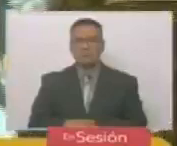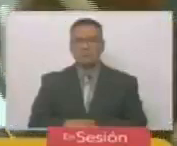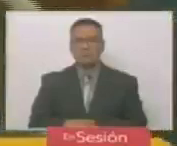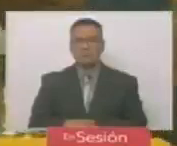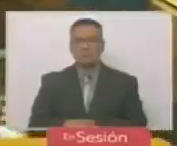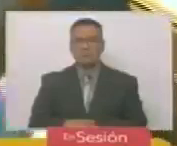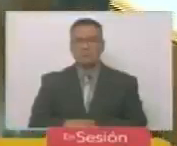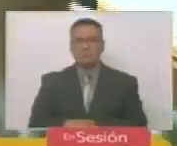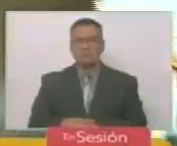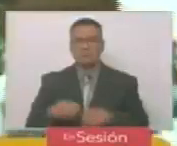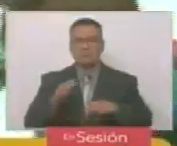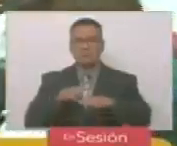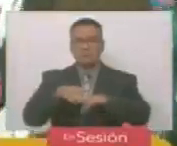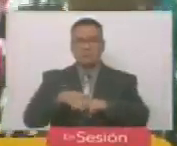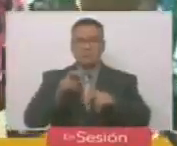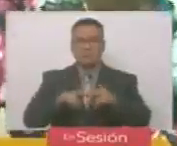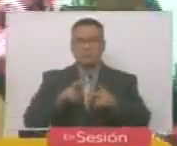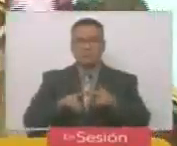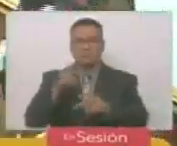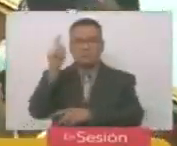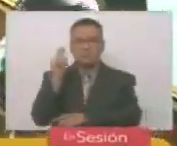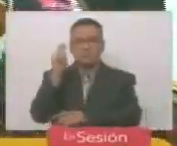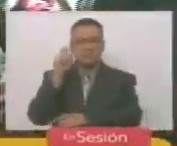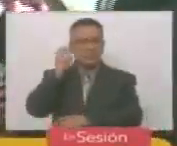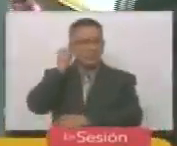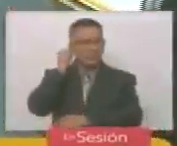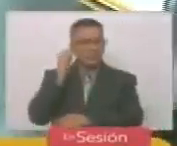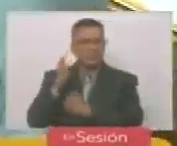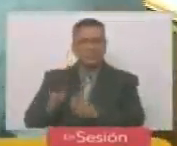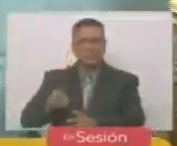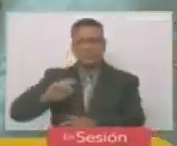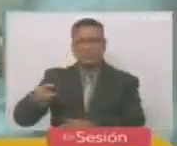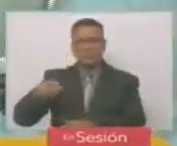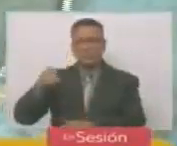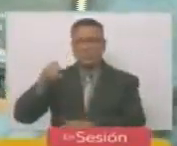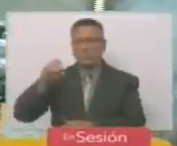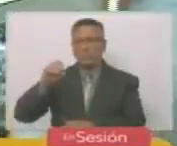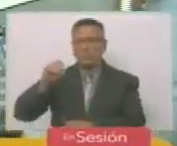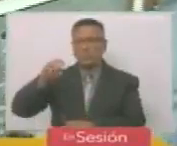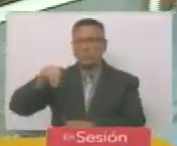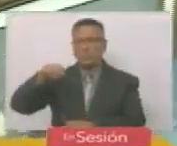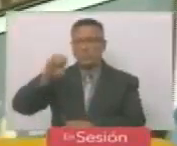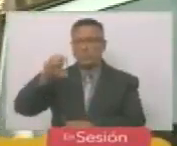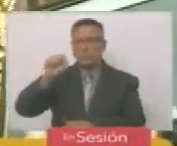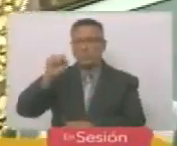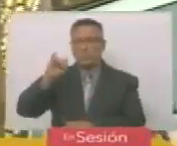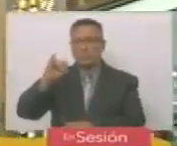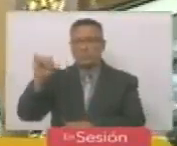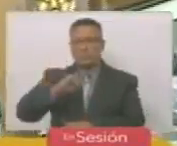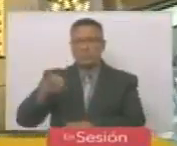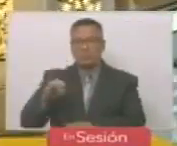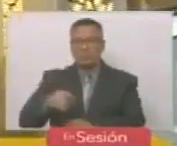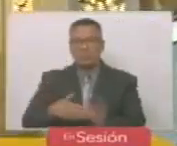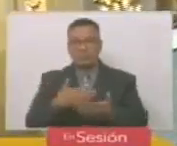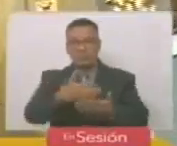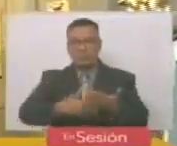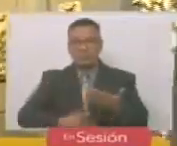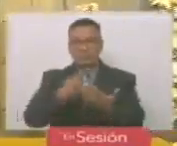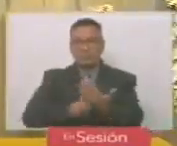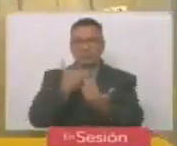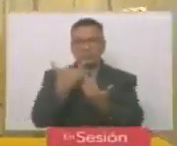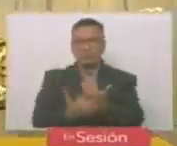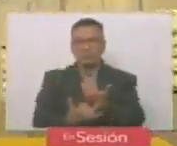De la tribuna de oradores a la diputada Gómez, quien se encargará de presentar el